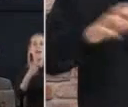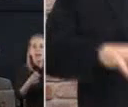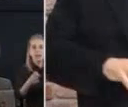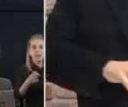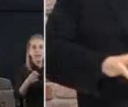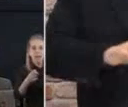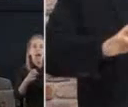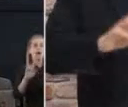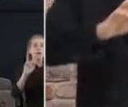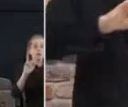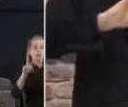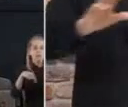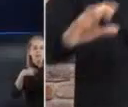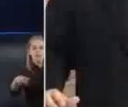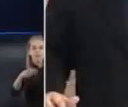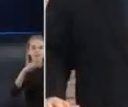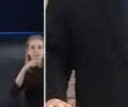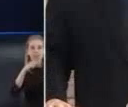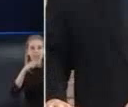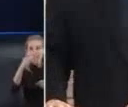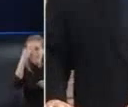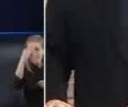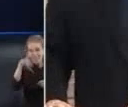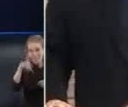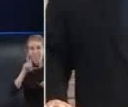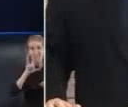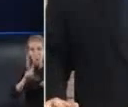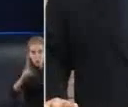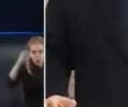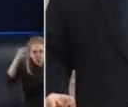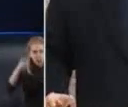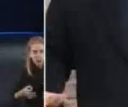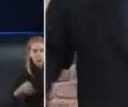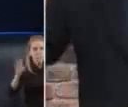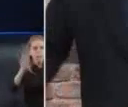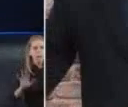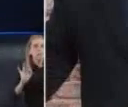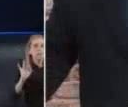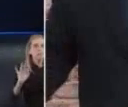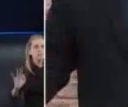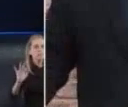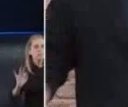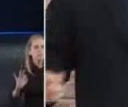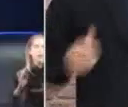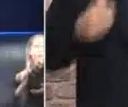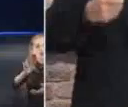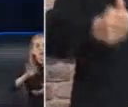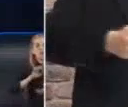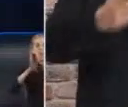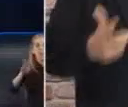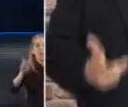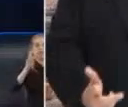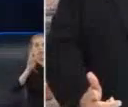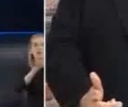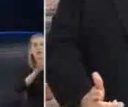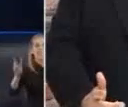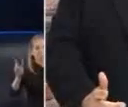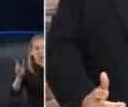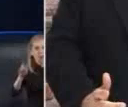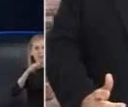todo parece mentira pero ha quedado en una en un nivel de aislamiento demasiado grande digamos haber rechazo de todas las